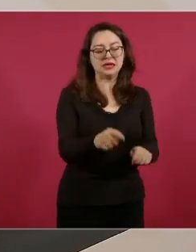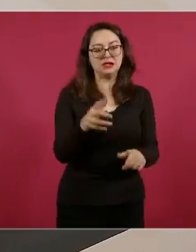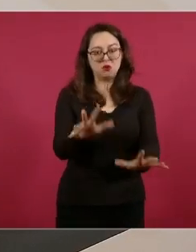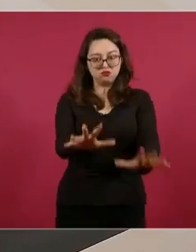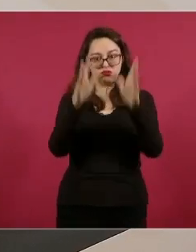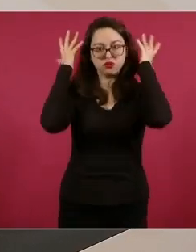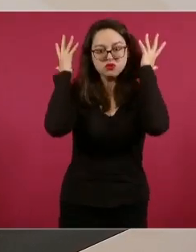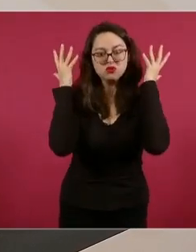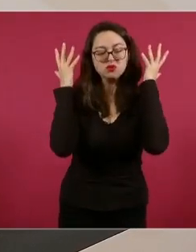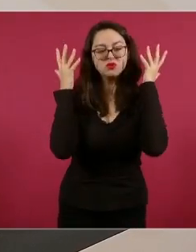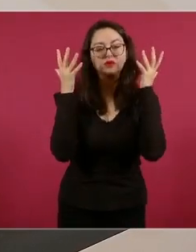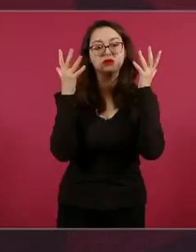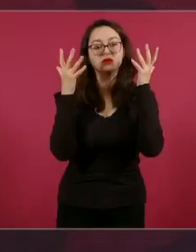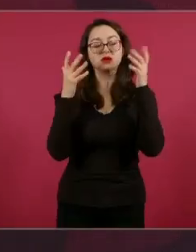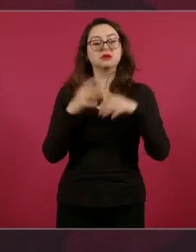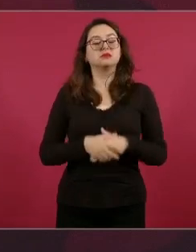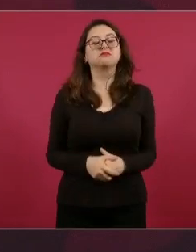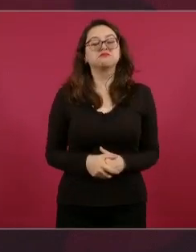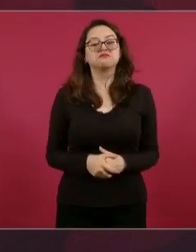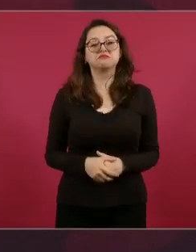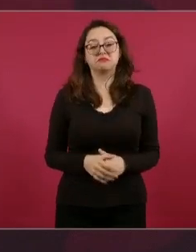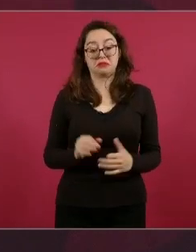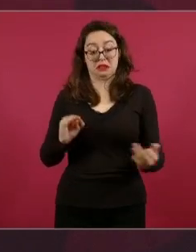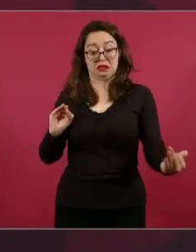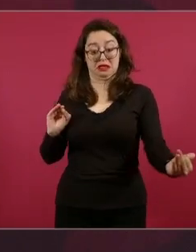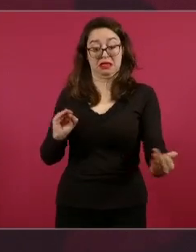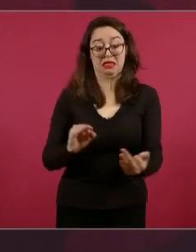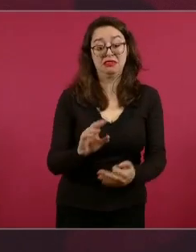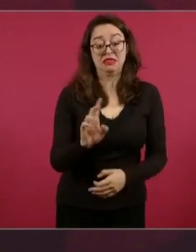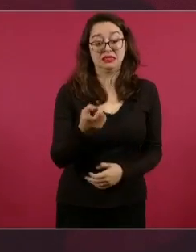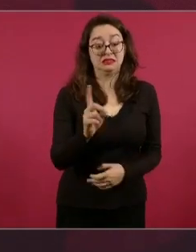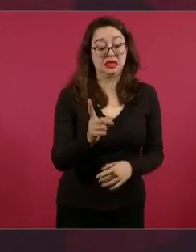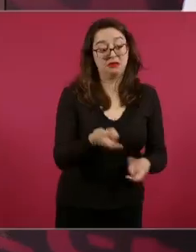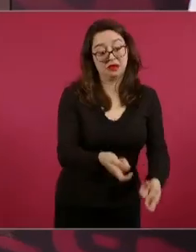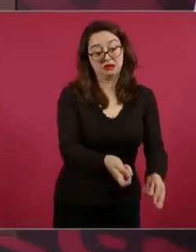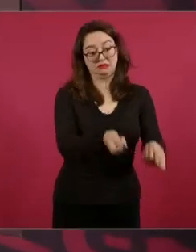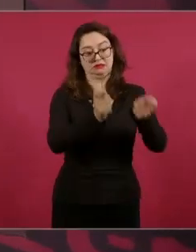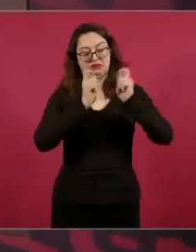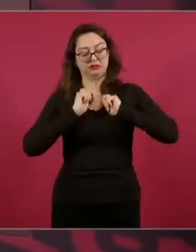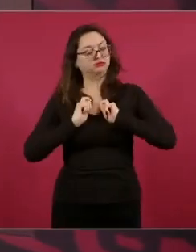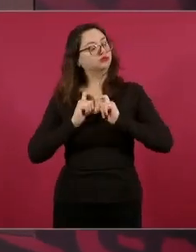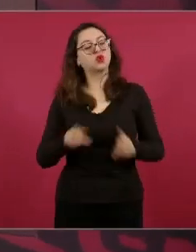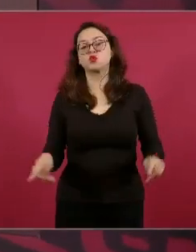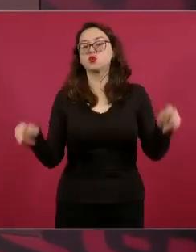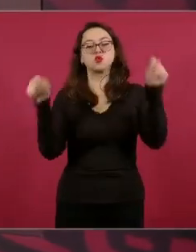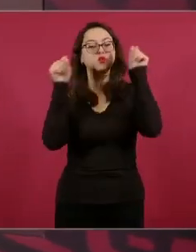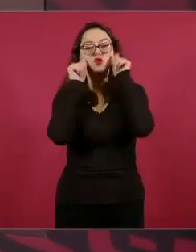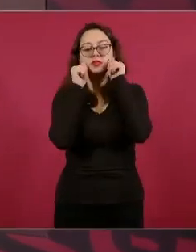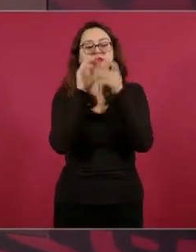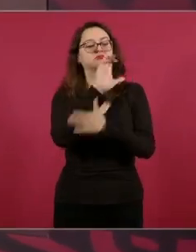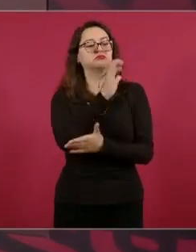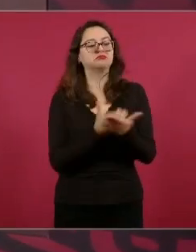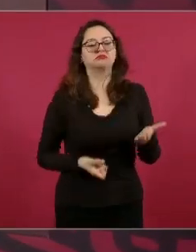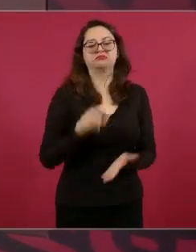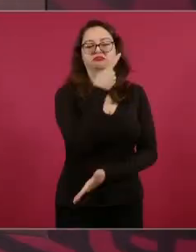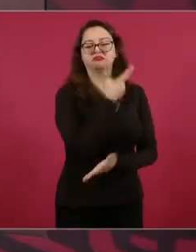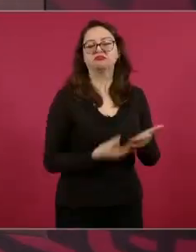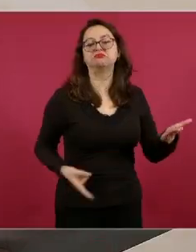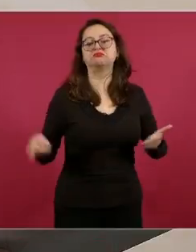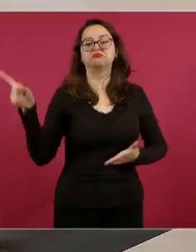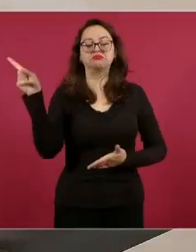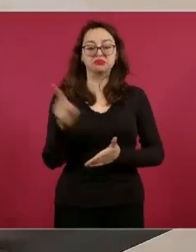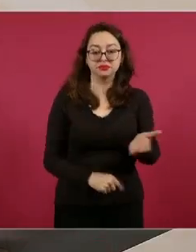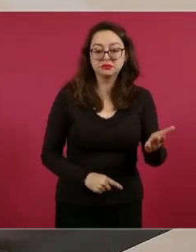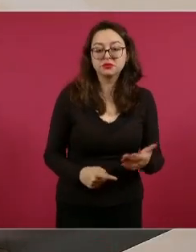porque así lo decidió el pueblo. Y de todas maneras nos ahorramos 120 mil millones de pesos y construimos